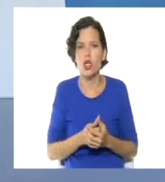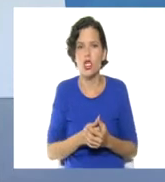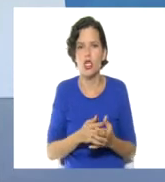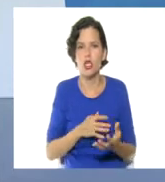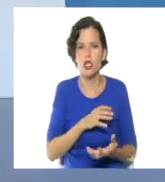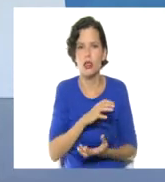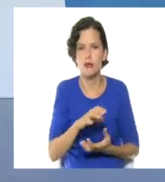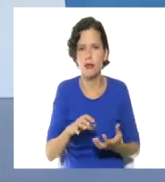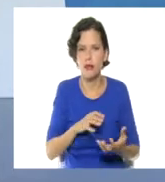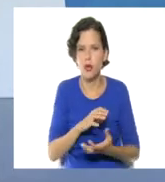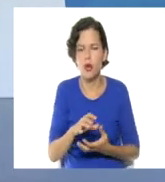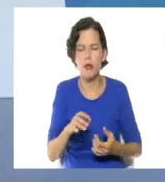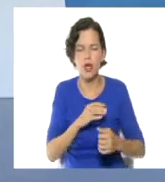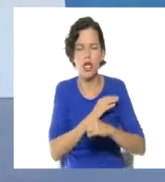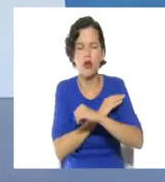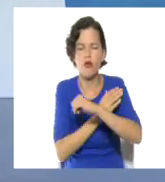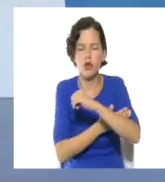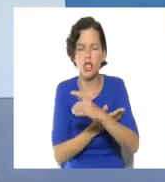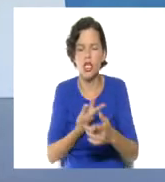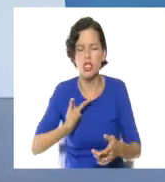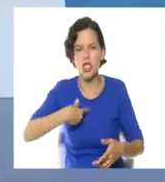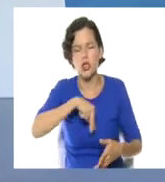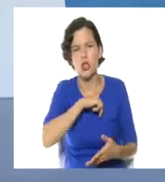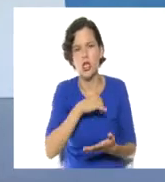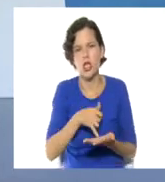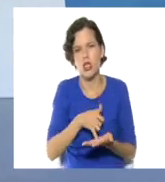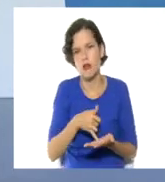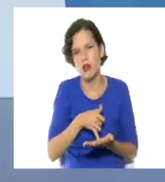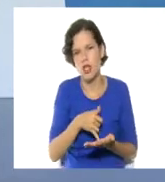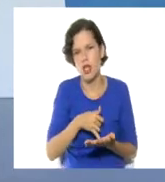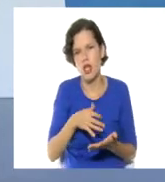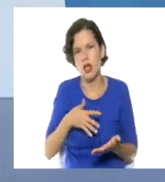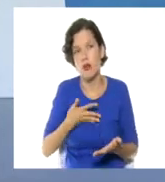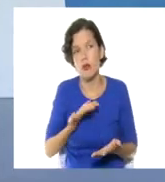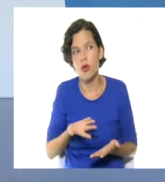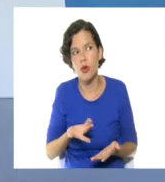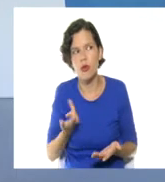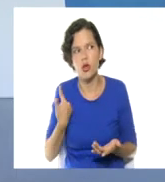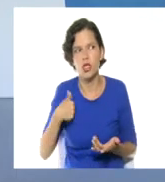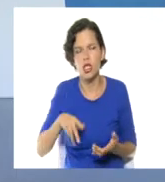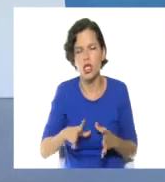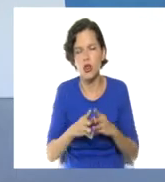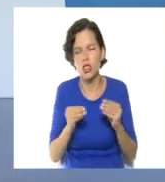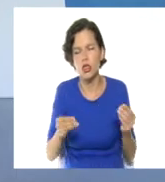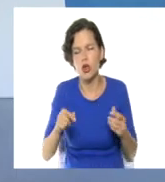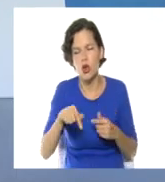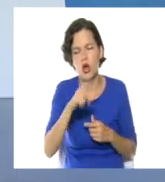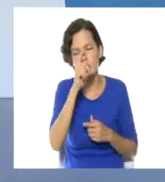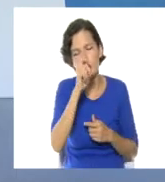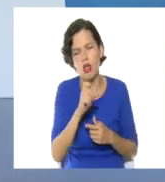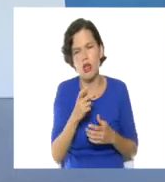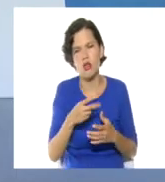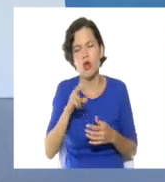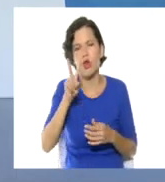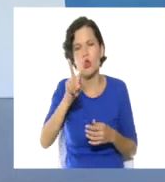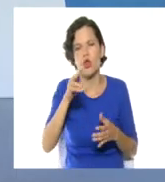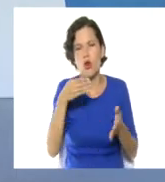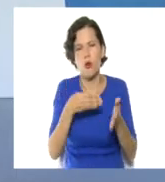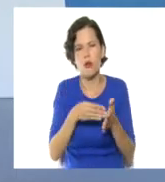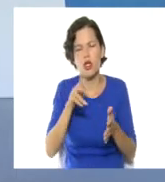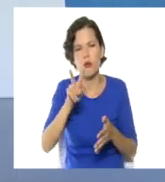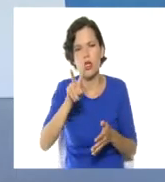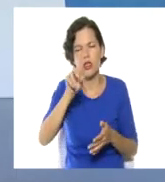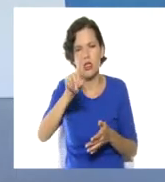ayudan y nos fortalecen nuestras debilidades que pudimos pasar durante todo este año